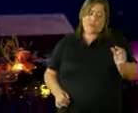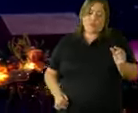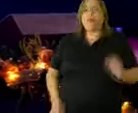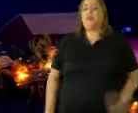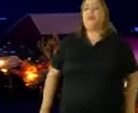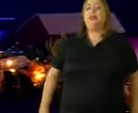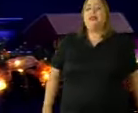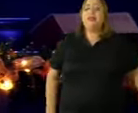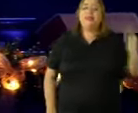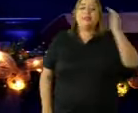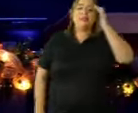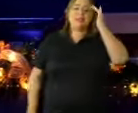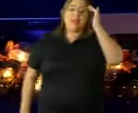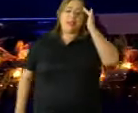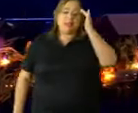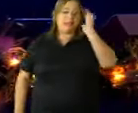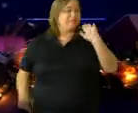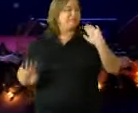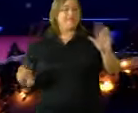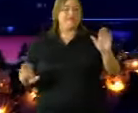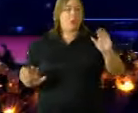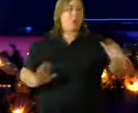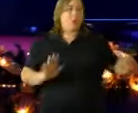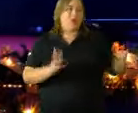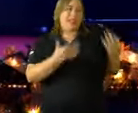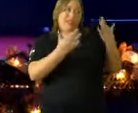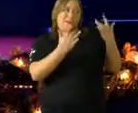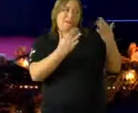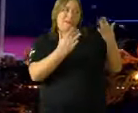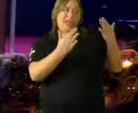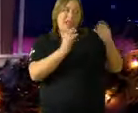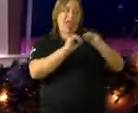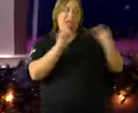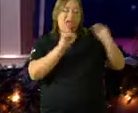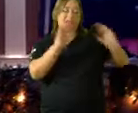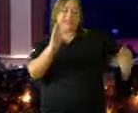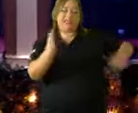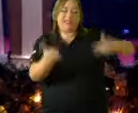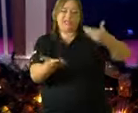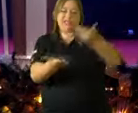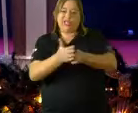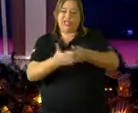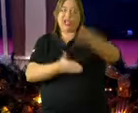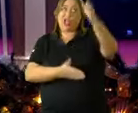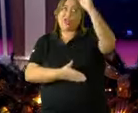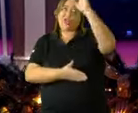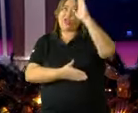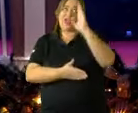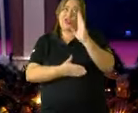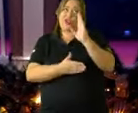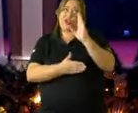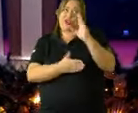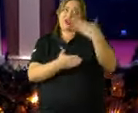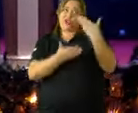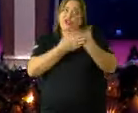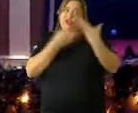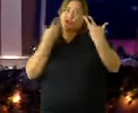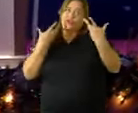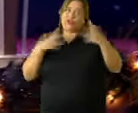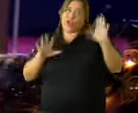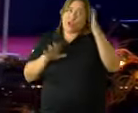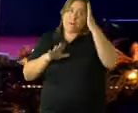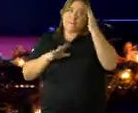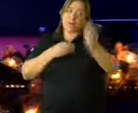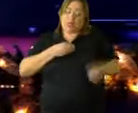Sé que no tengo que esperar que nadie llegue. Porque ya Él llegó y Él camina y se mueve con nosotros.